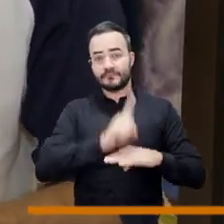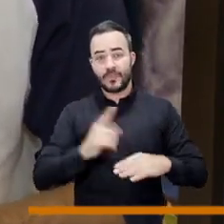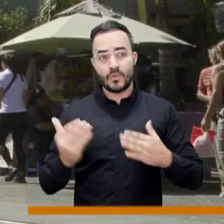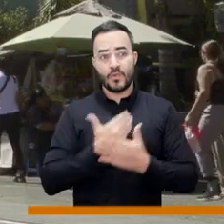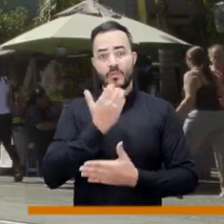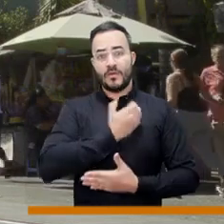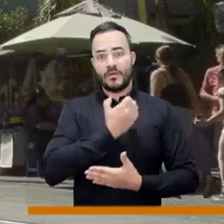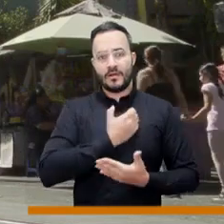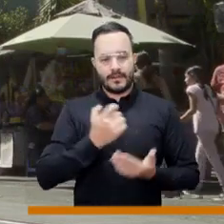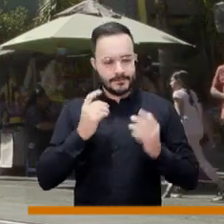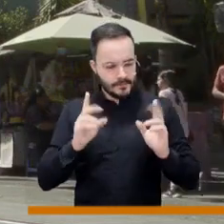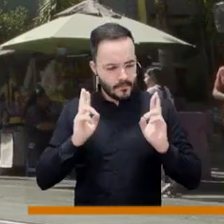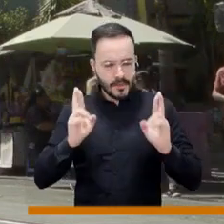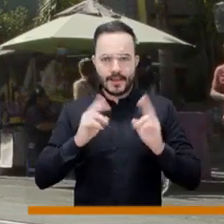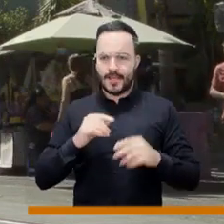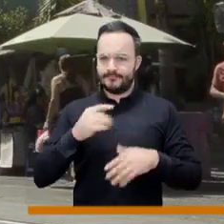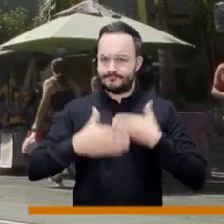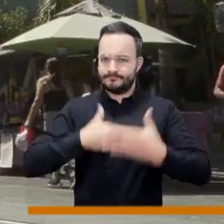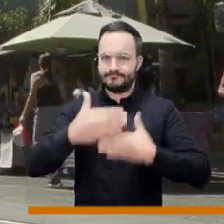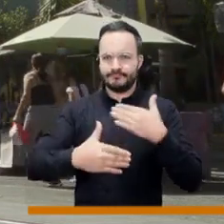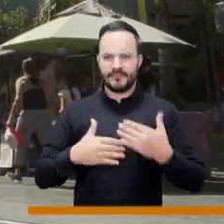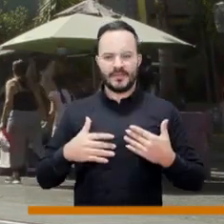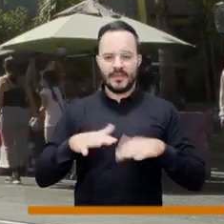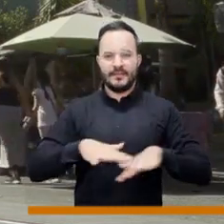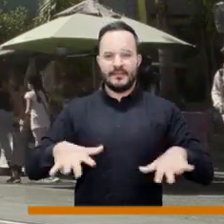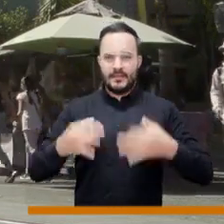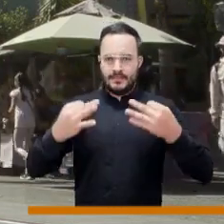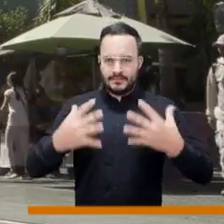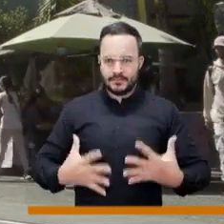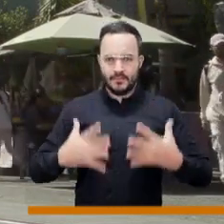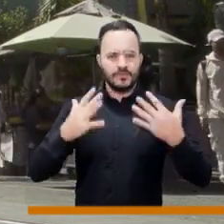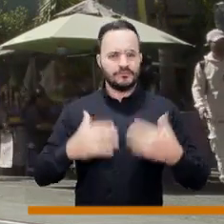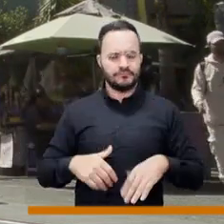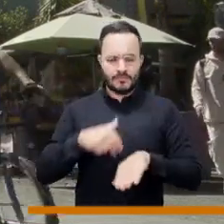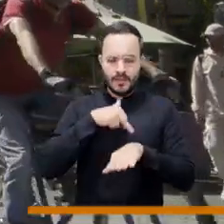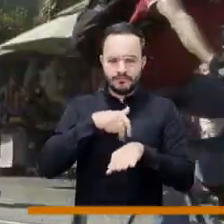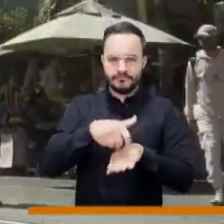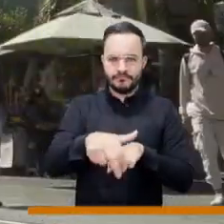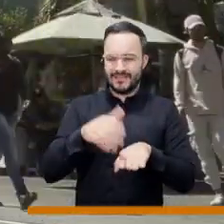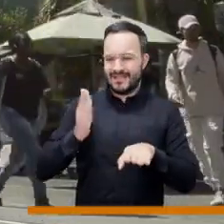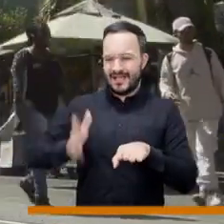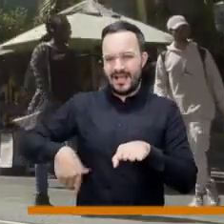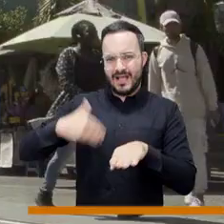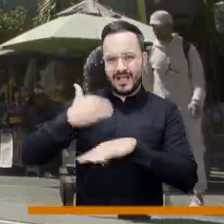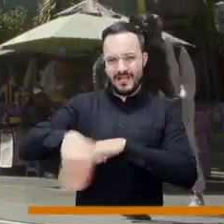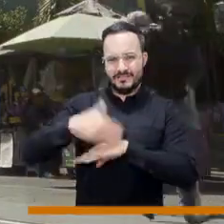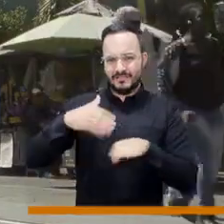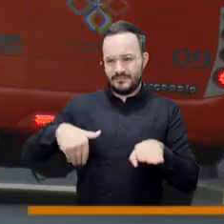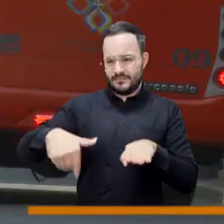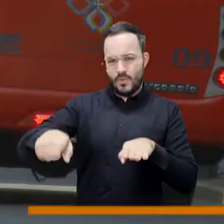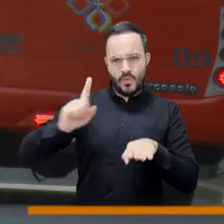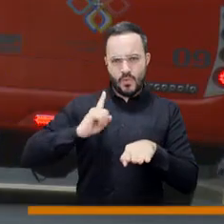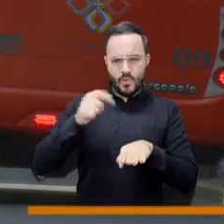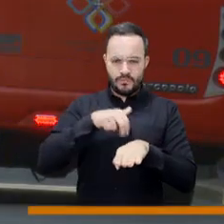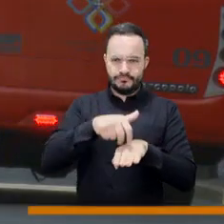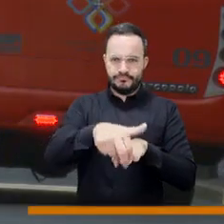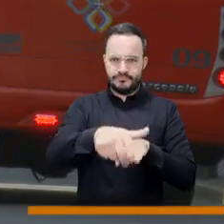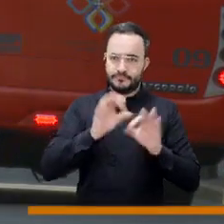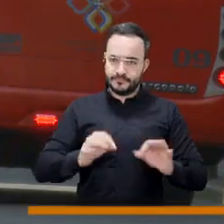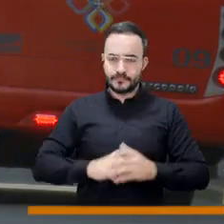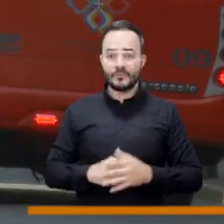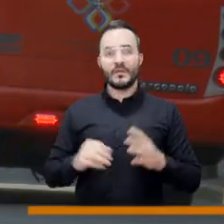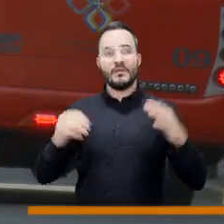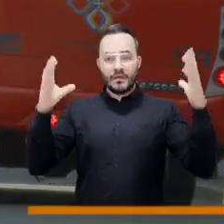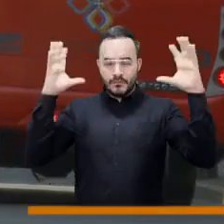próxima administración deberá empezar a trabajar. Un espacio público seguro, con aceras disponibles para los ciudadanos y